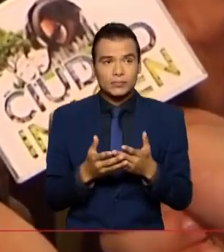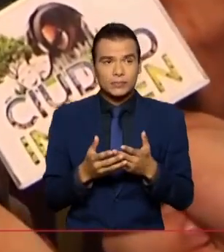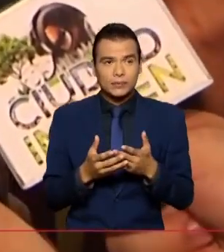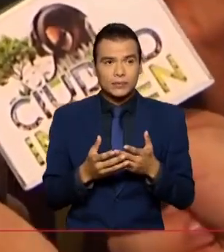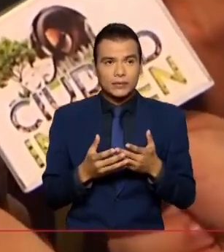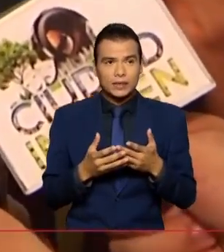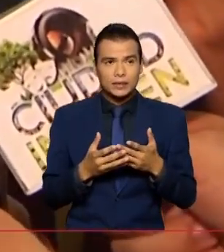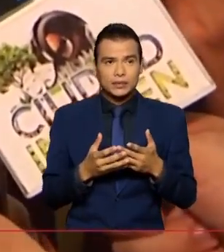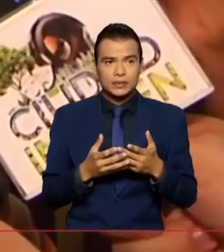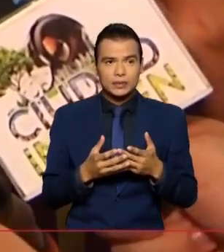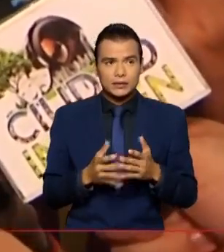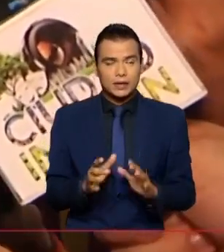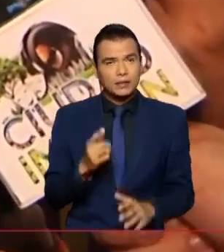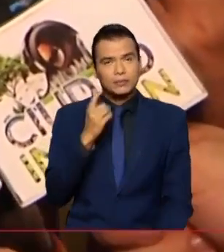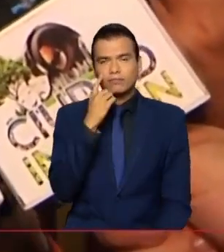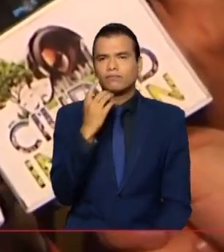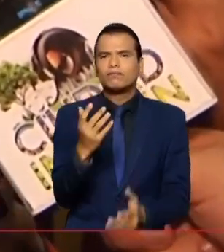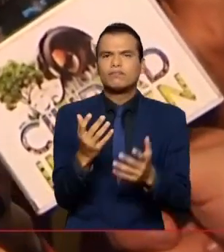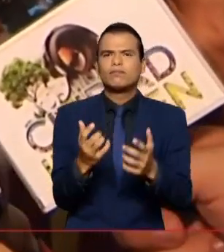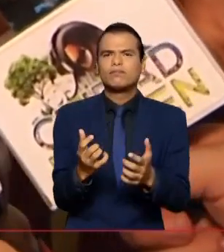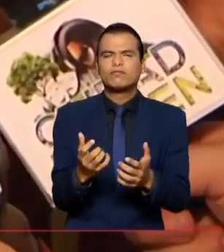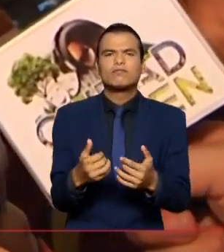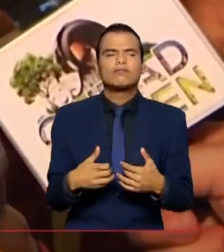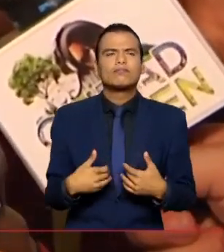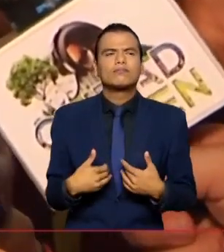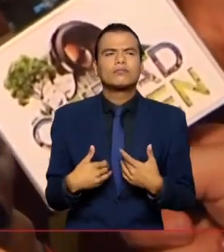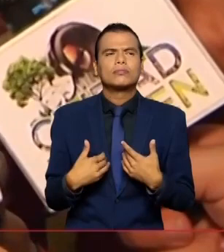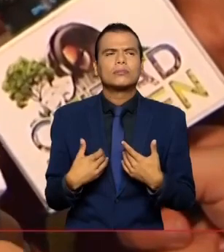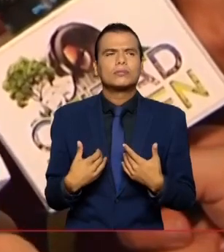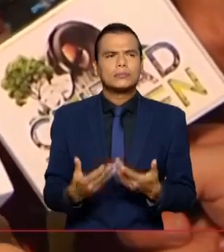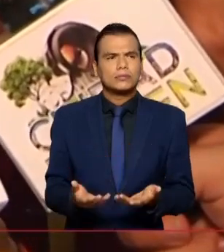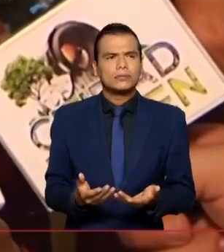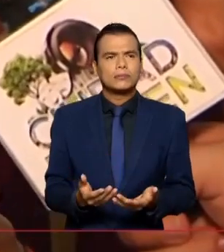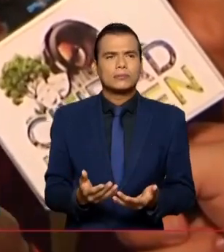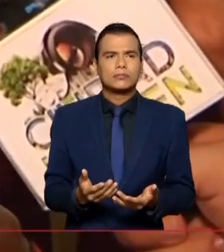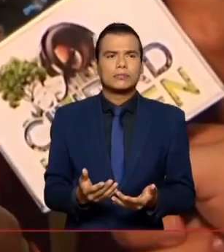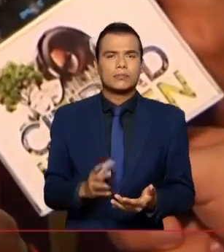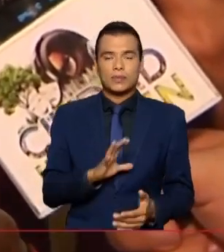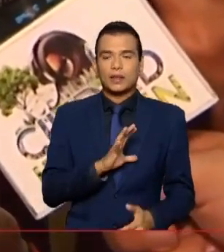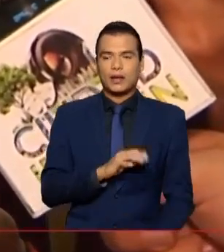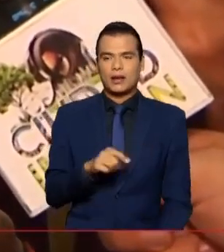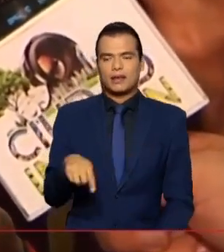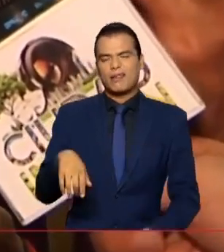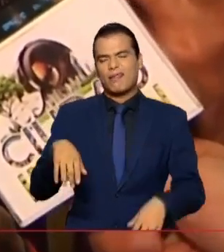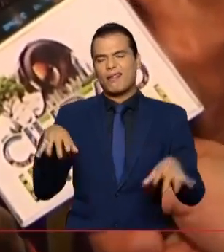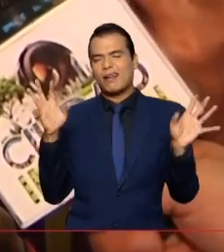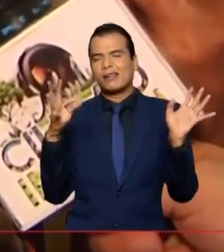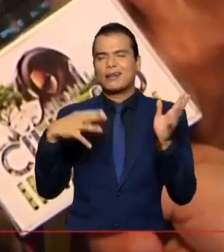que han llegado con otros propósitos, que van a pensar que la ciudad la vamos a feriar. No, la